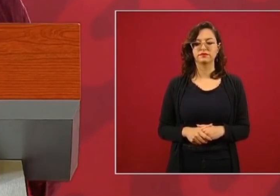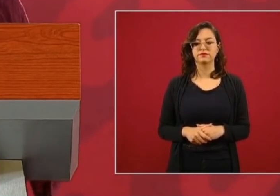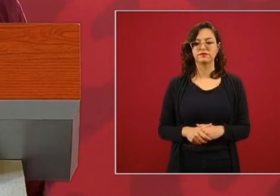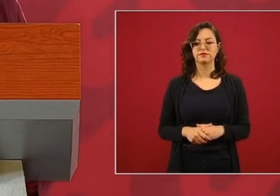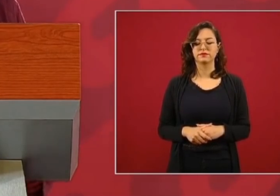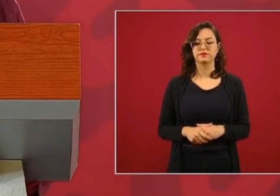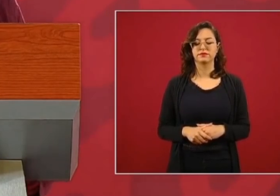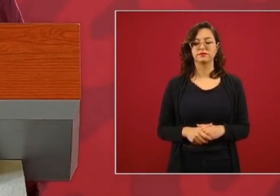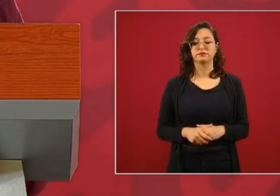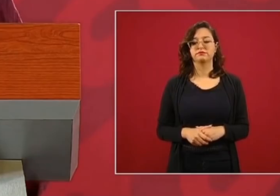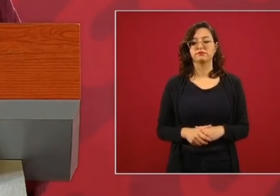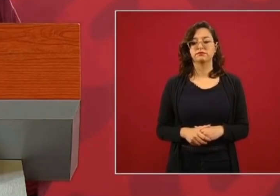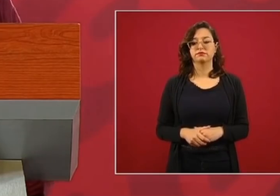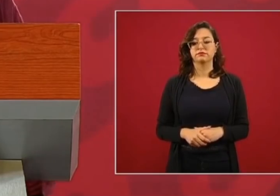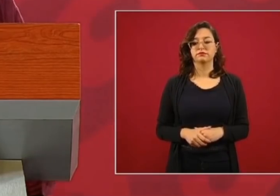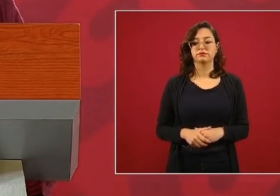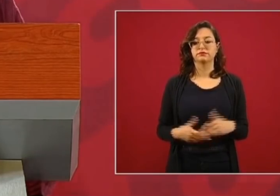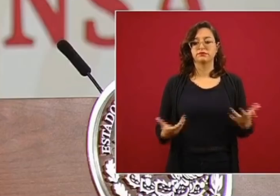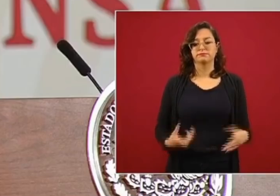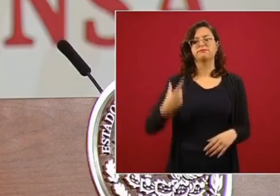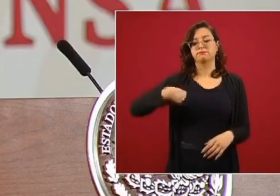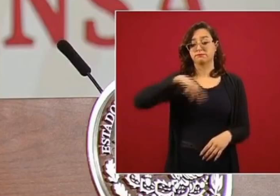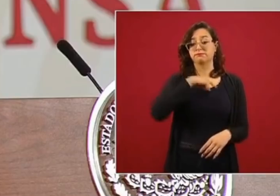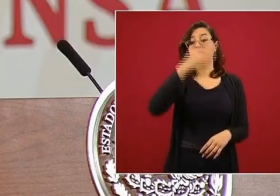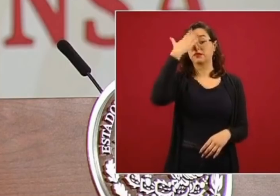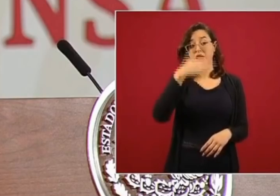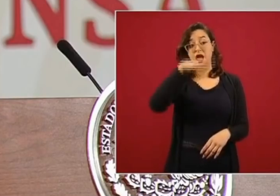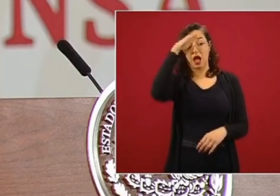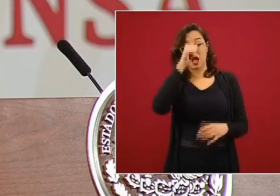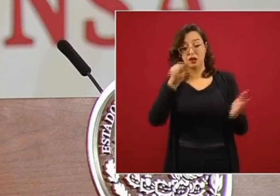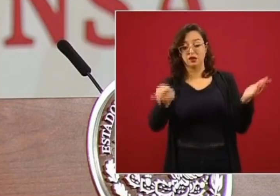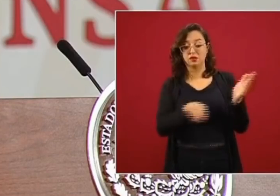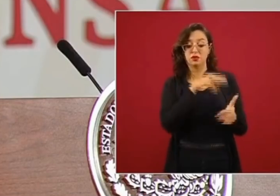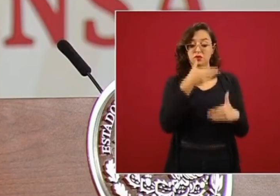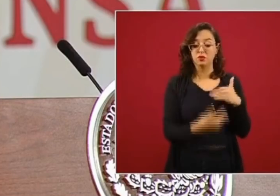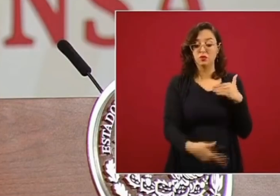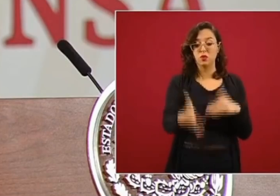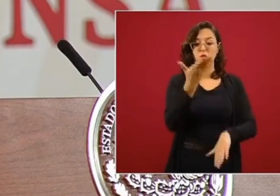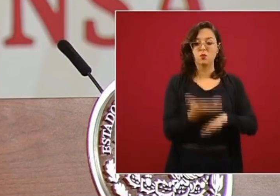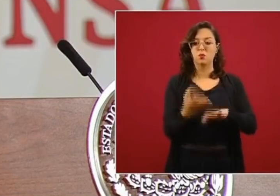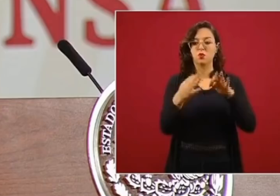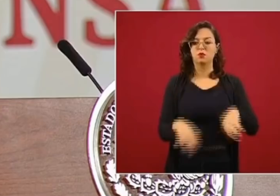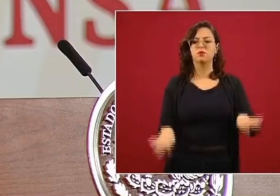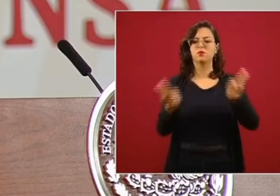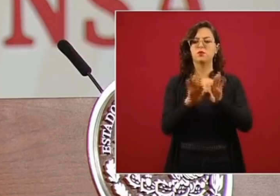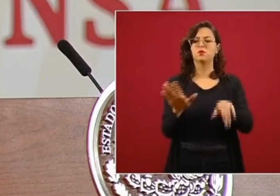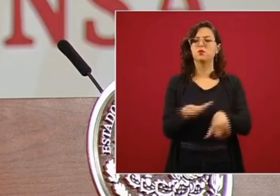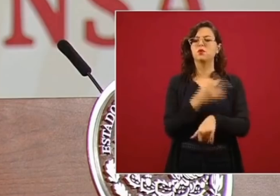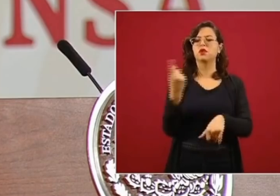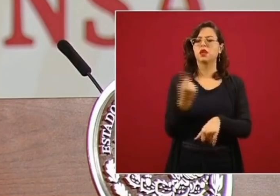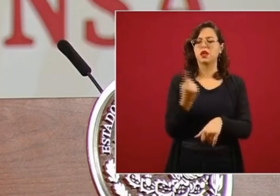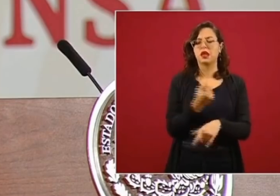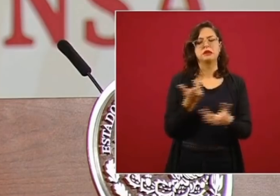Sabemos que este tratado es un tratado muy importante, no solamente porque da continuidad a una relación